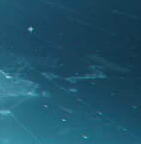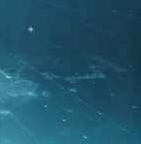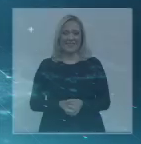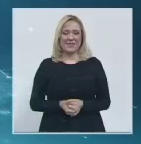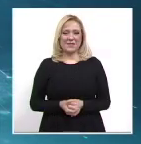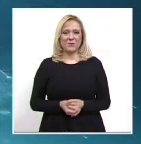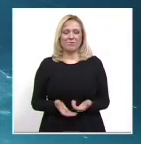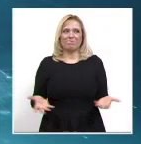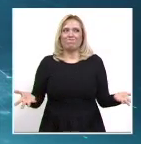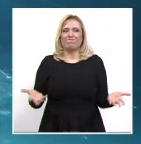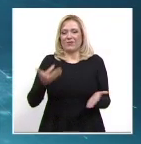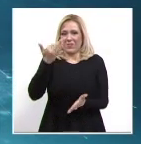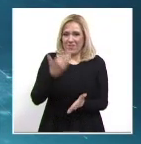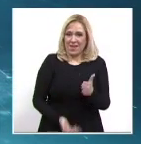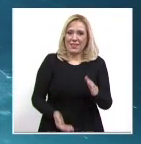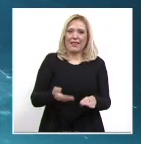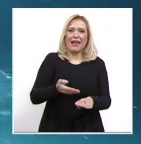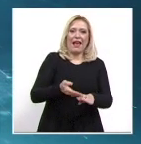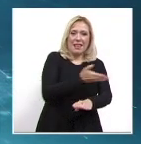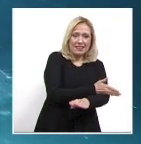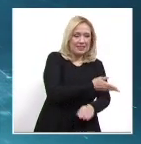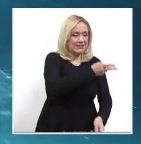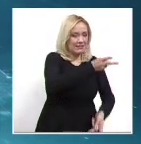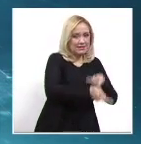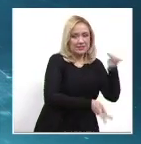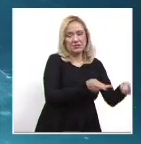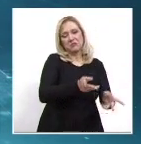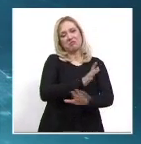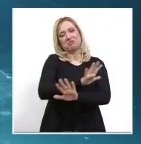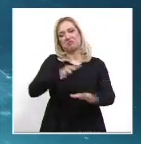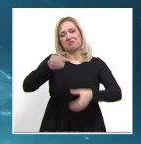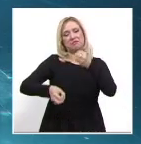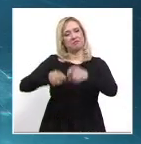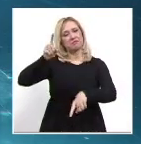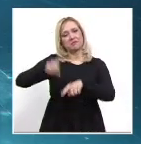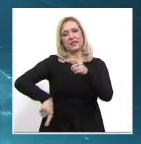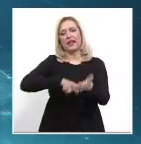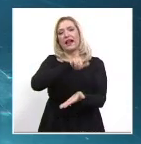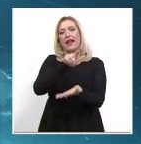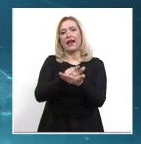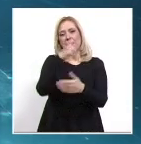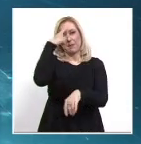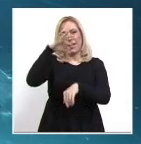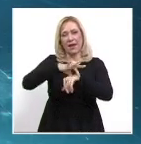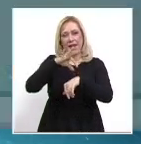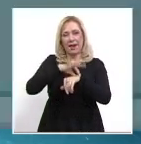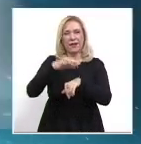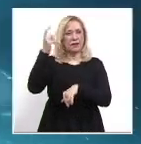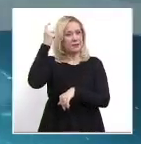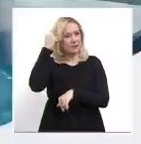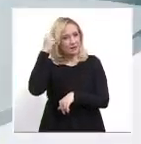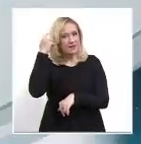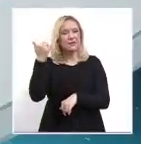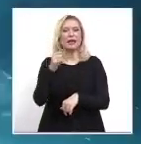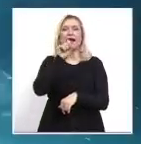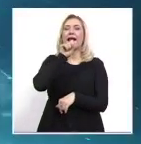Por falta de consulta previa, la Corte invalidó la Ley de Salud Mental y Educación Emocional de Jalisco.